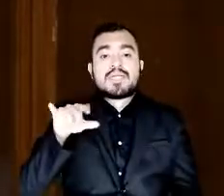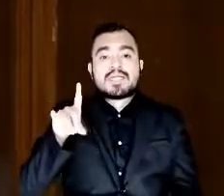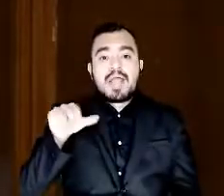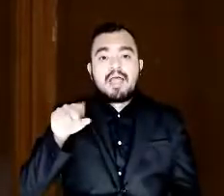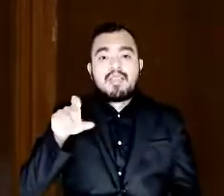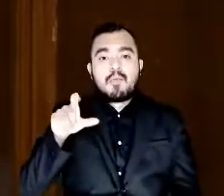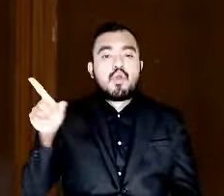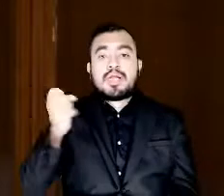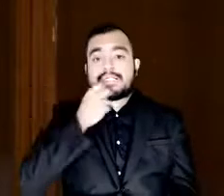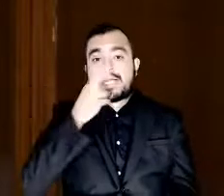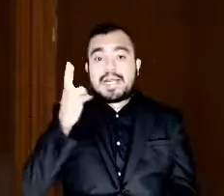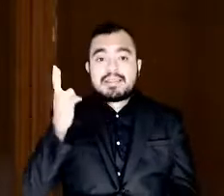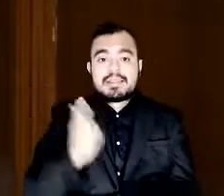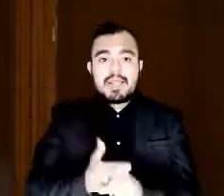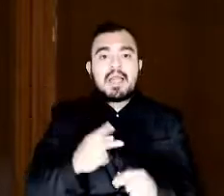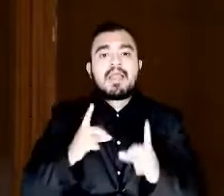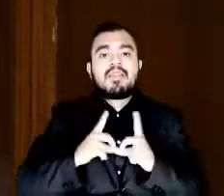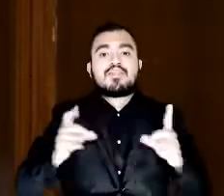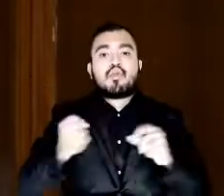de Desarrollo Social